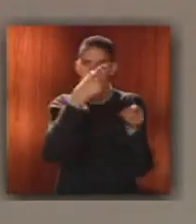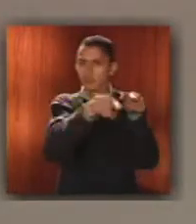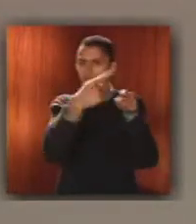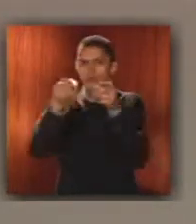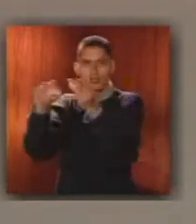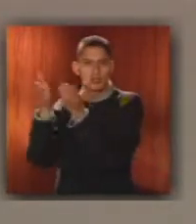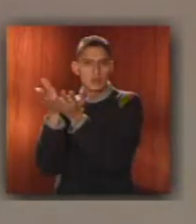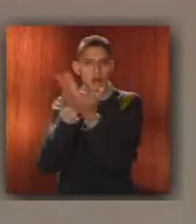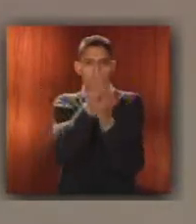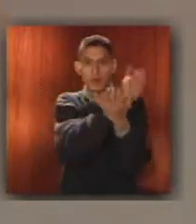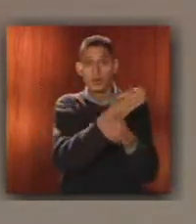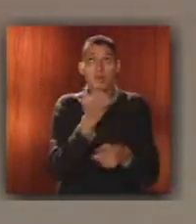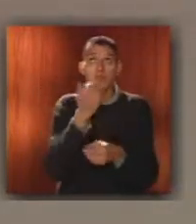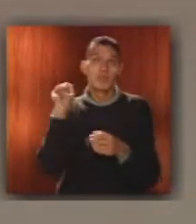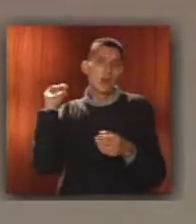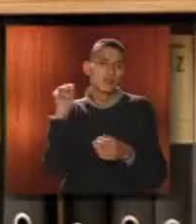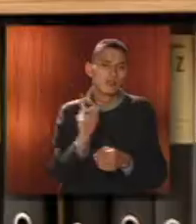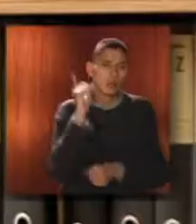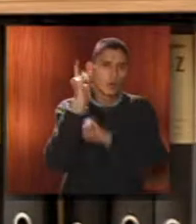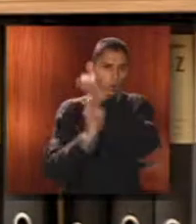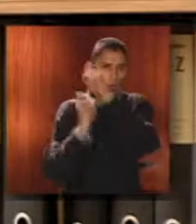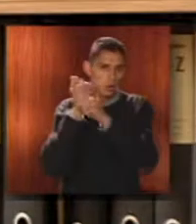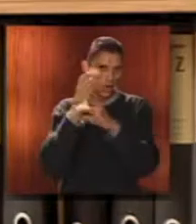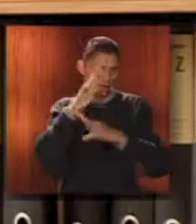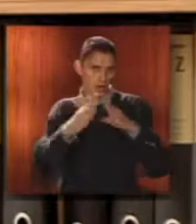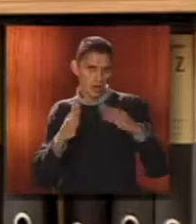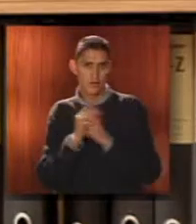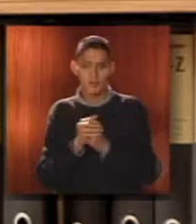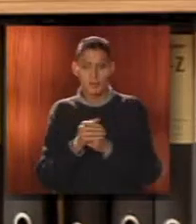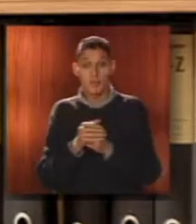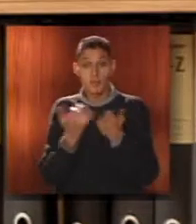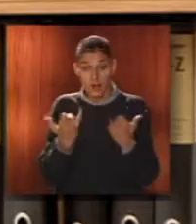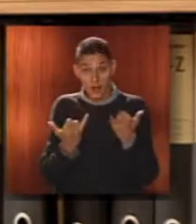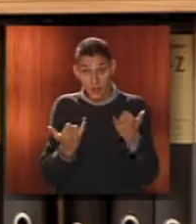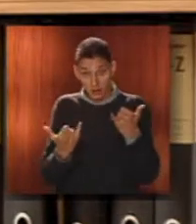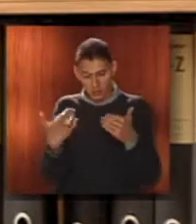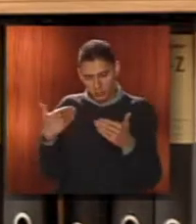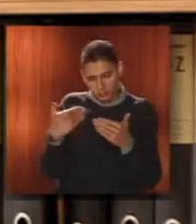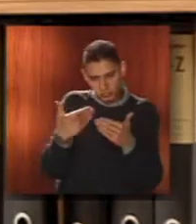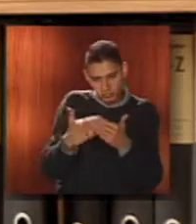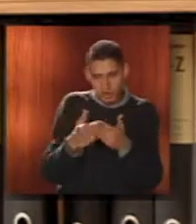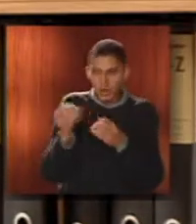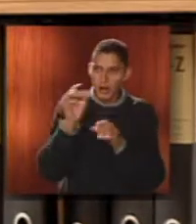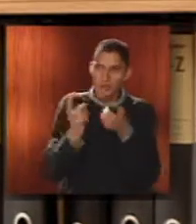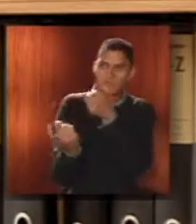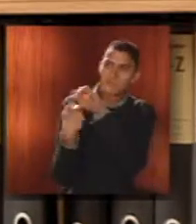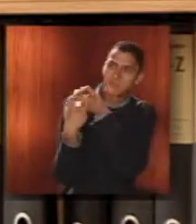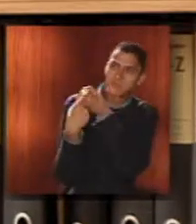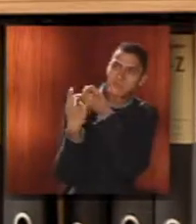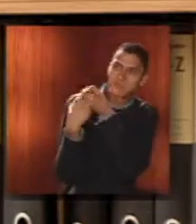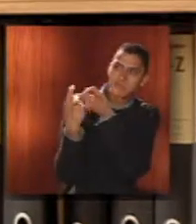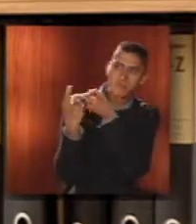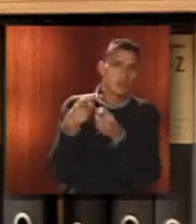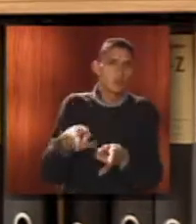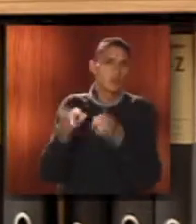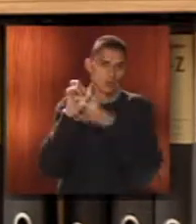de formarse en las diferentes disciplinas. Ya llevamos a mi medio, en este momento están